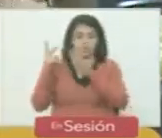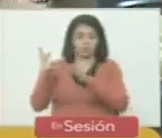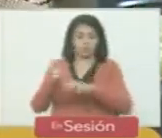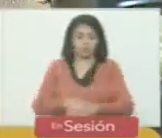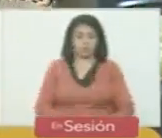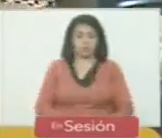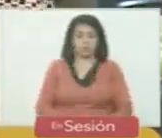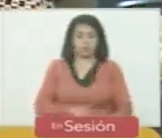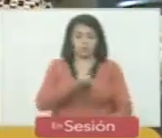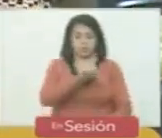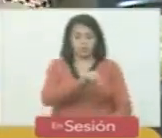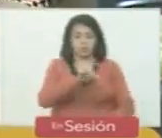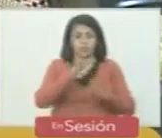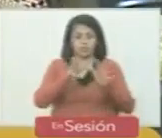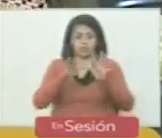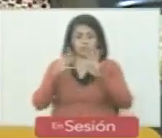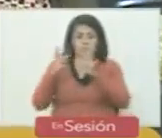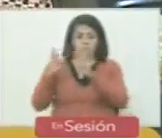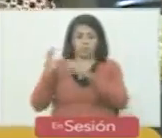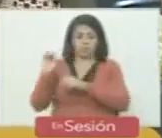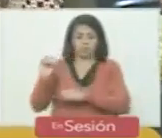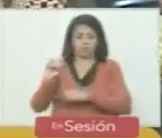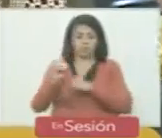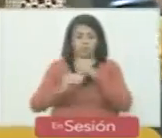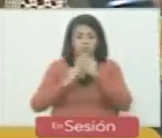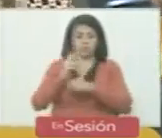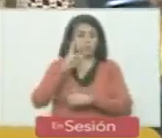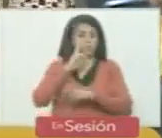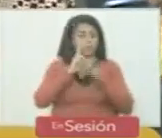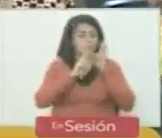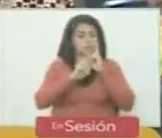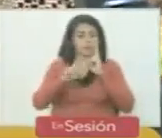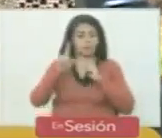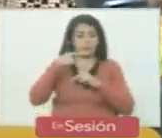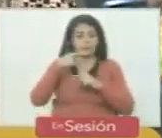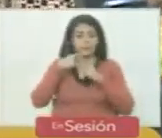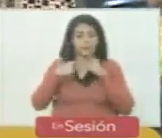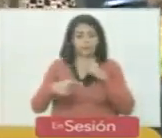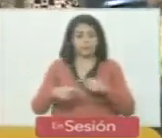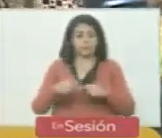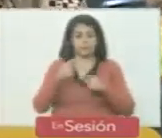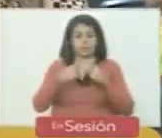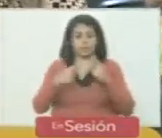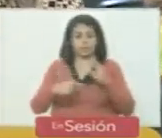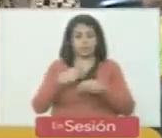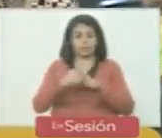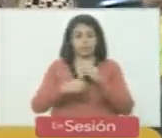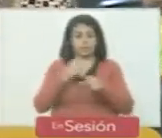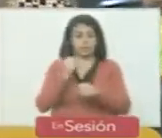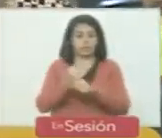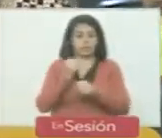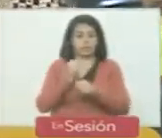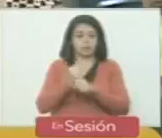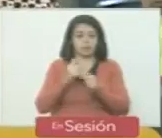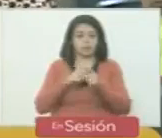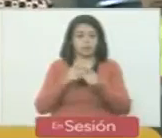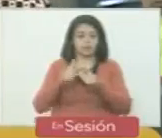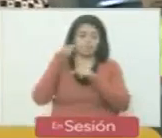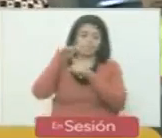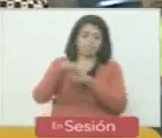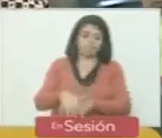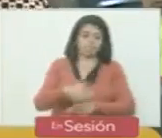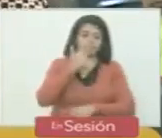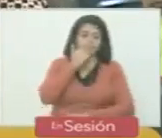1977 y entre 1980 se dan cuenta también de las condiciones laborales y la